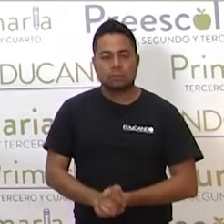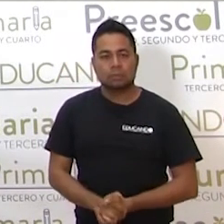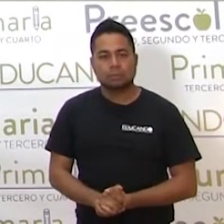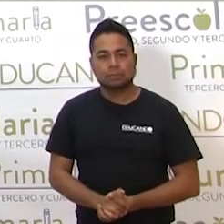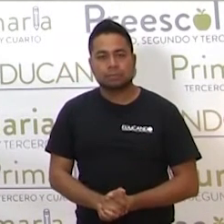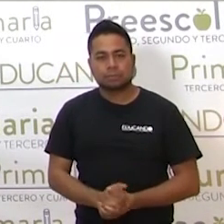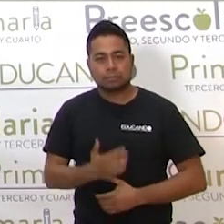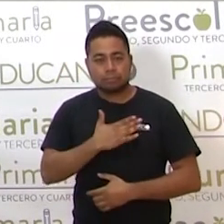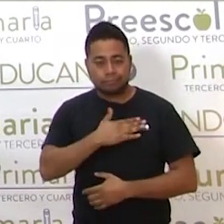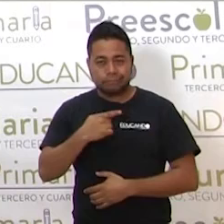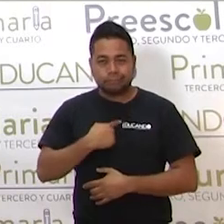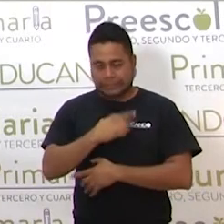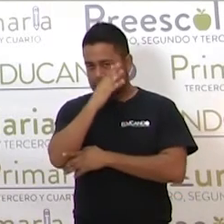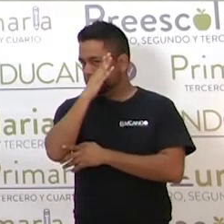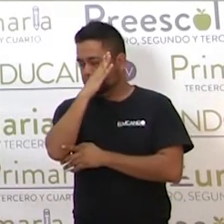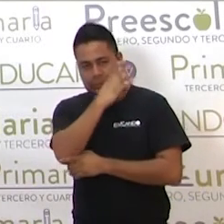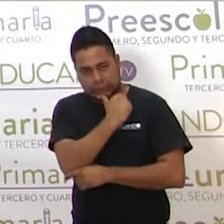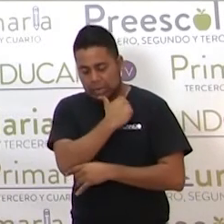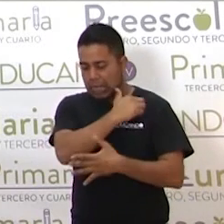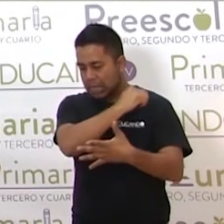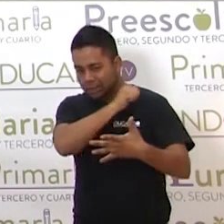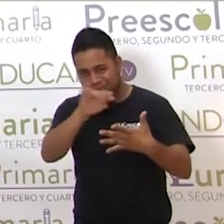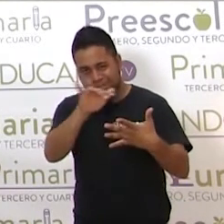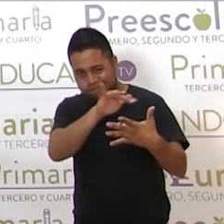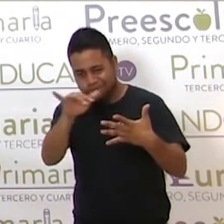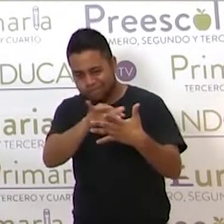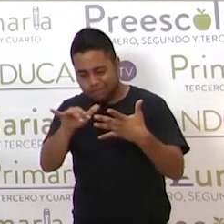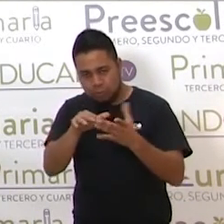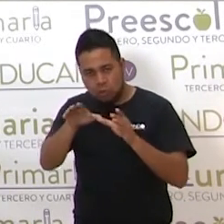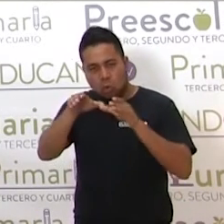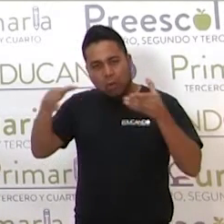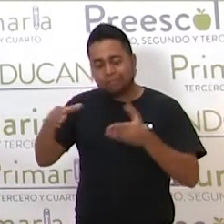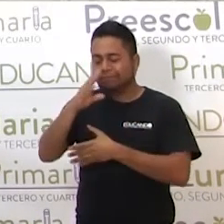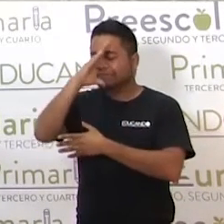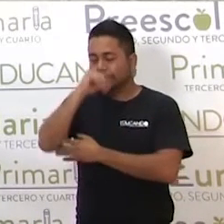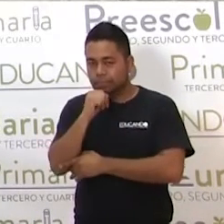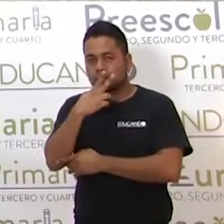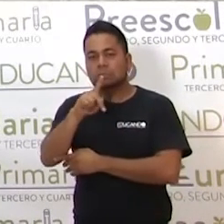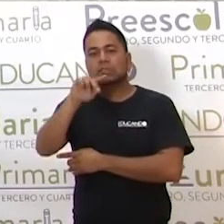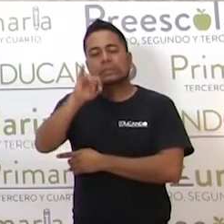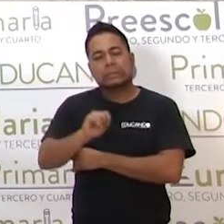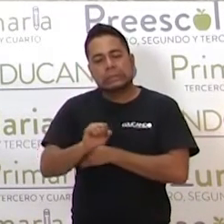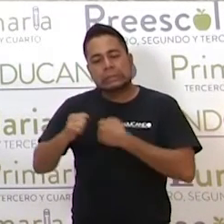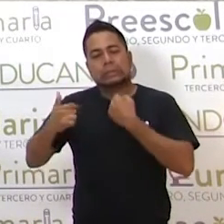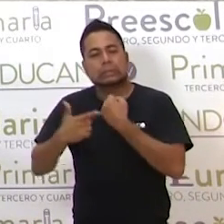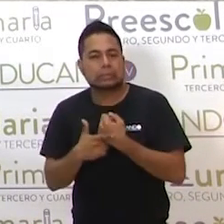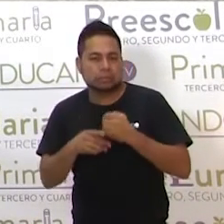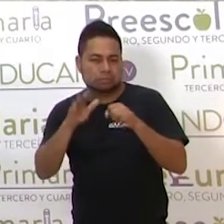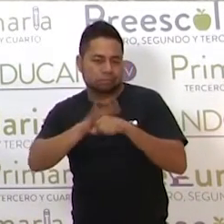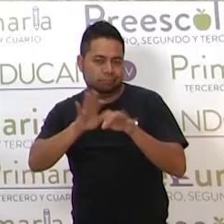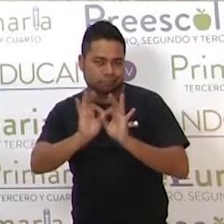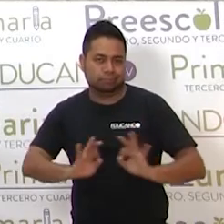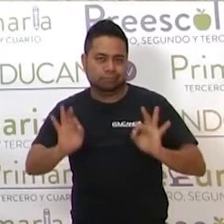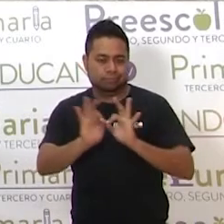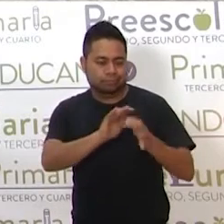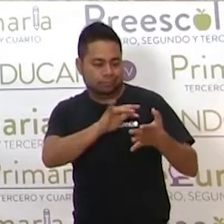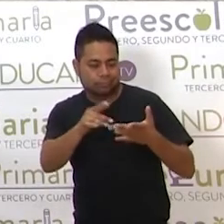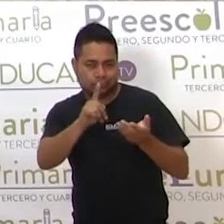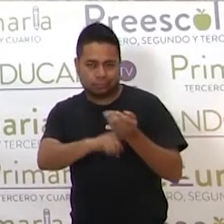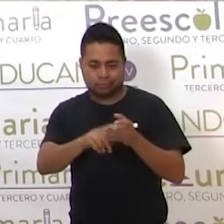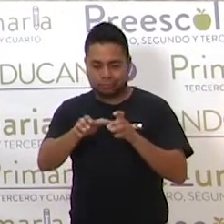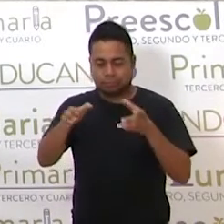de tiempo no pude hacer una lectura completa del cuento, pero sí leí los pasajes más importantes del